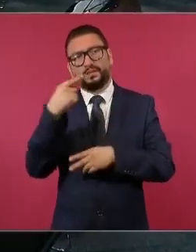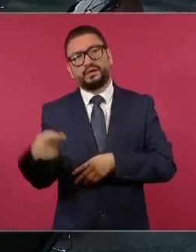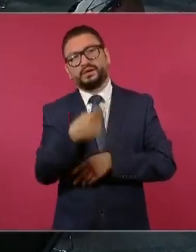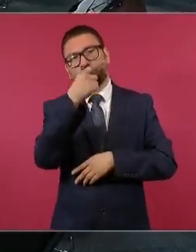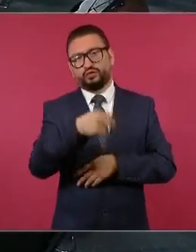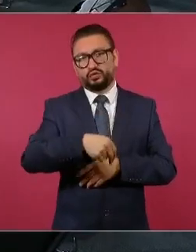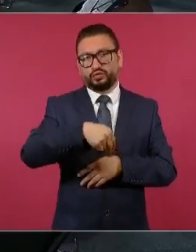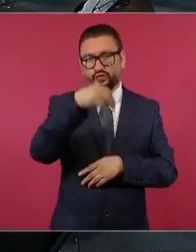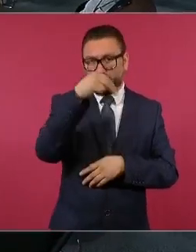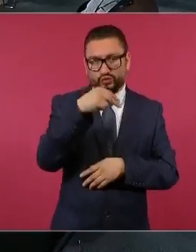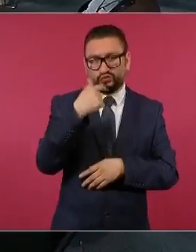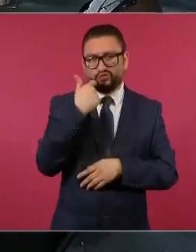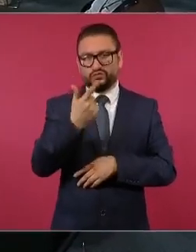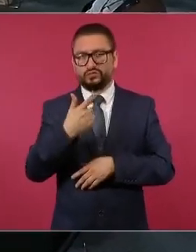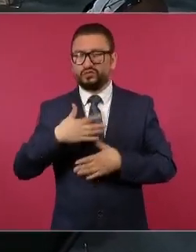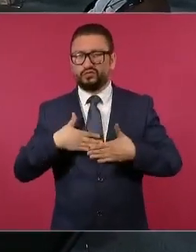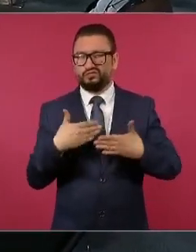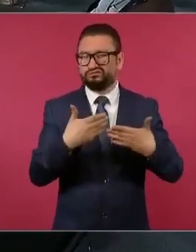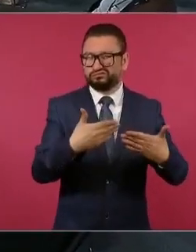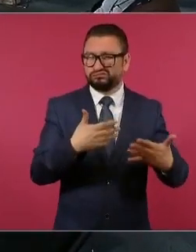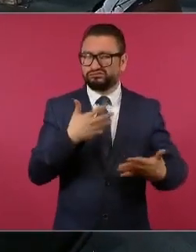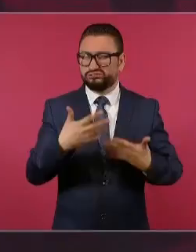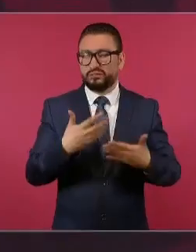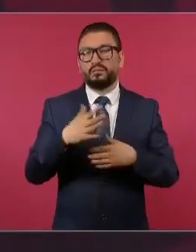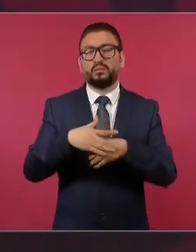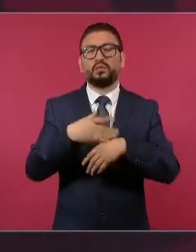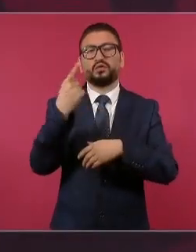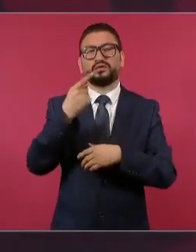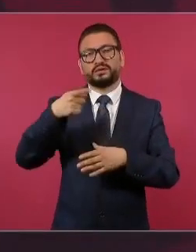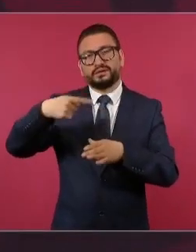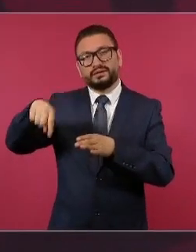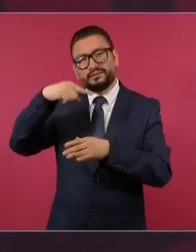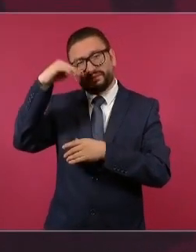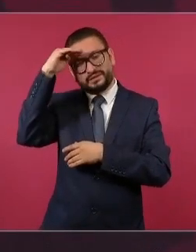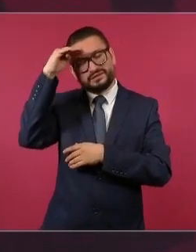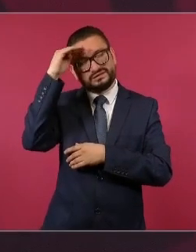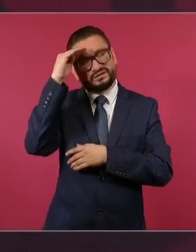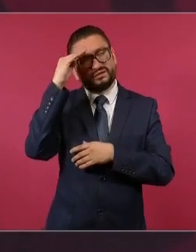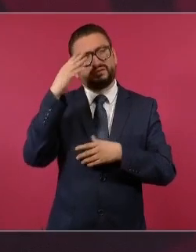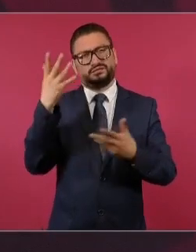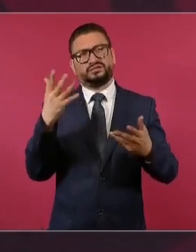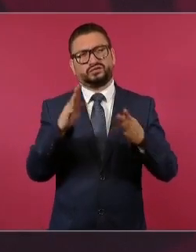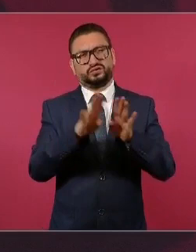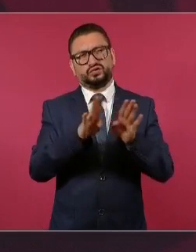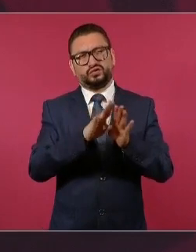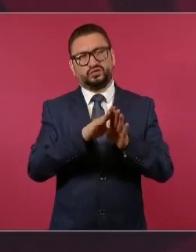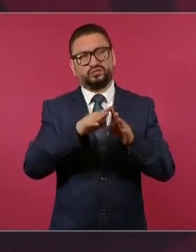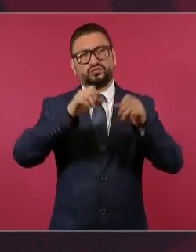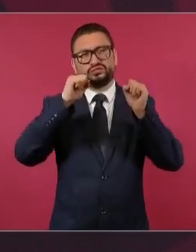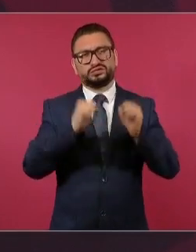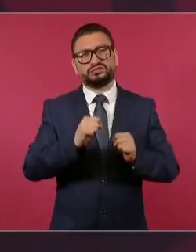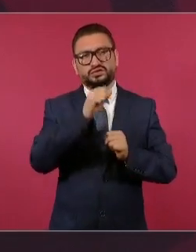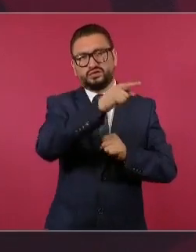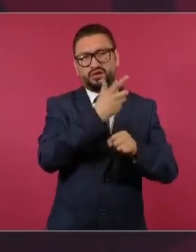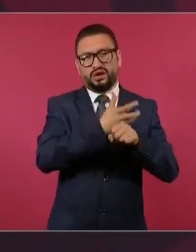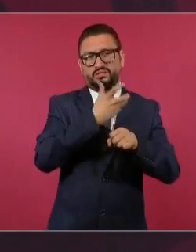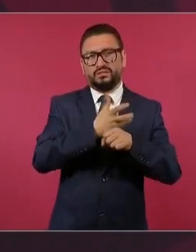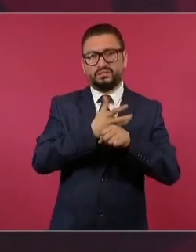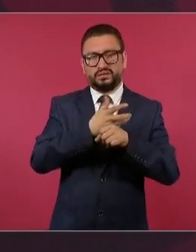Siempre había esa desconfianza, porque se pensaba que iban a terminar absorbiéndonos por